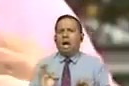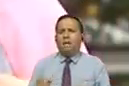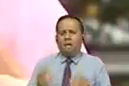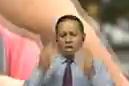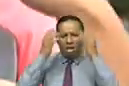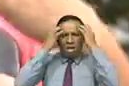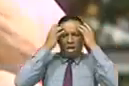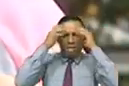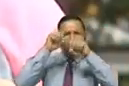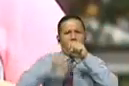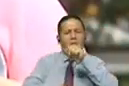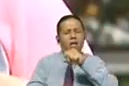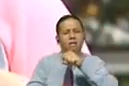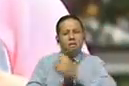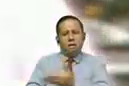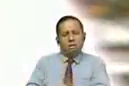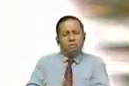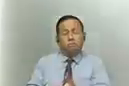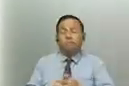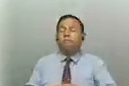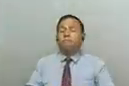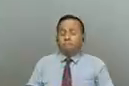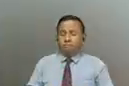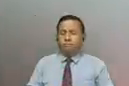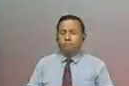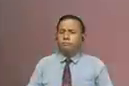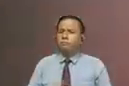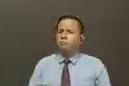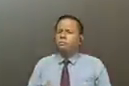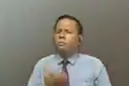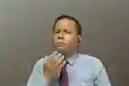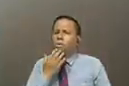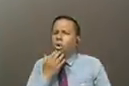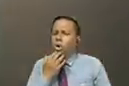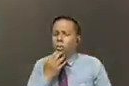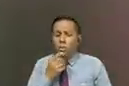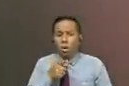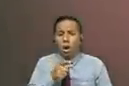cosas en su parte mental. Que no solo estuvo en riesgo la